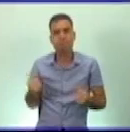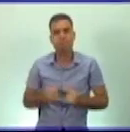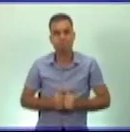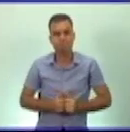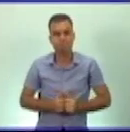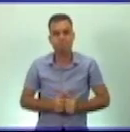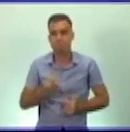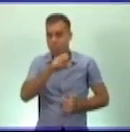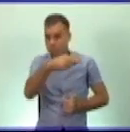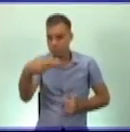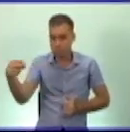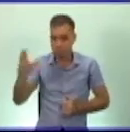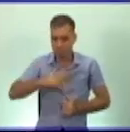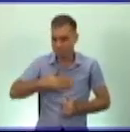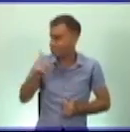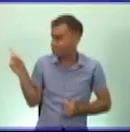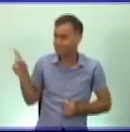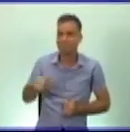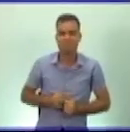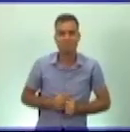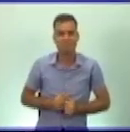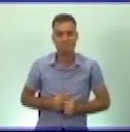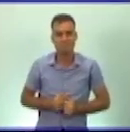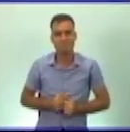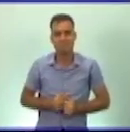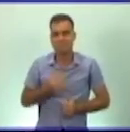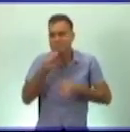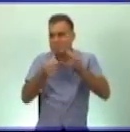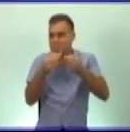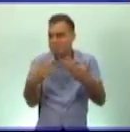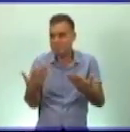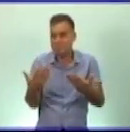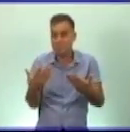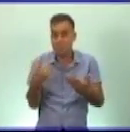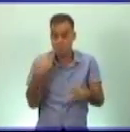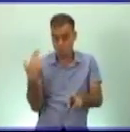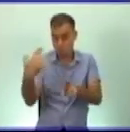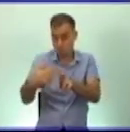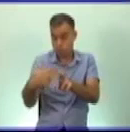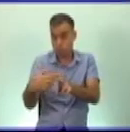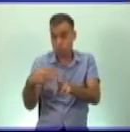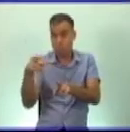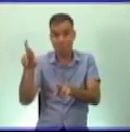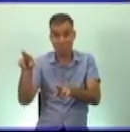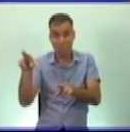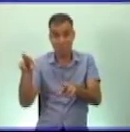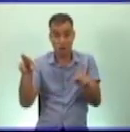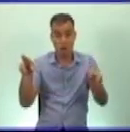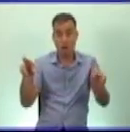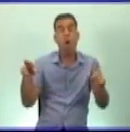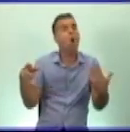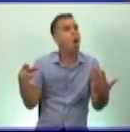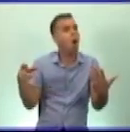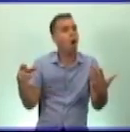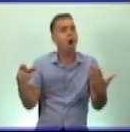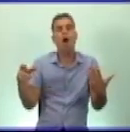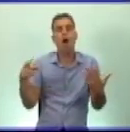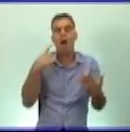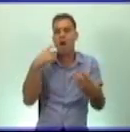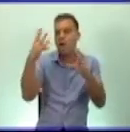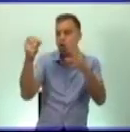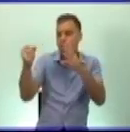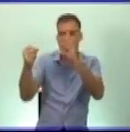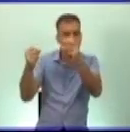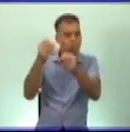tenemos la ecuación. Les había comentado que para clasificar una reacción en redox o no, lo primero es determinar los números de